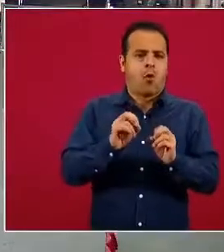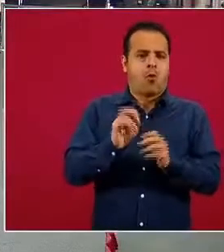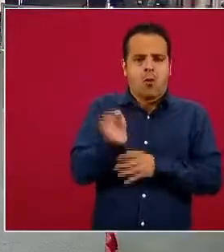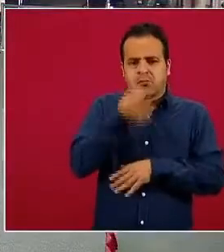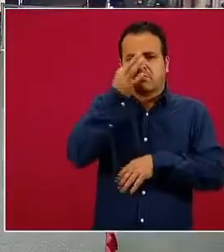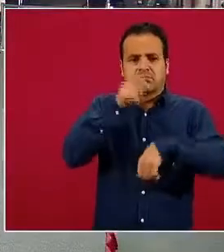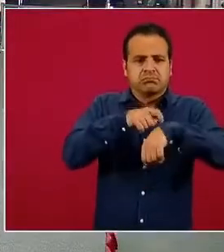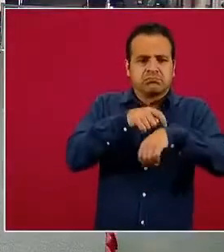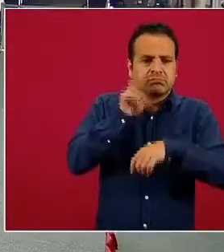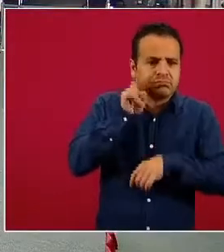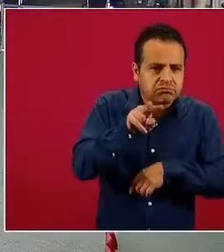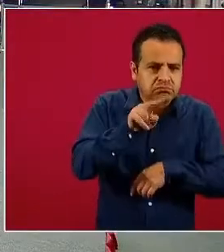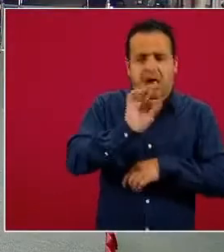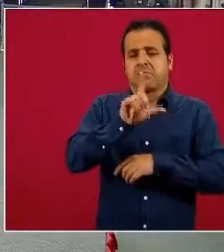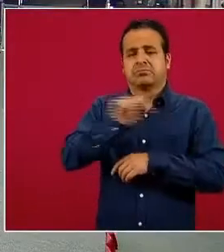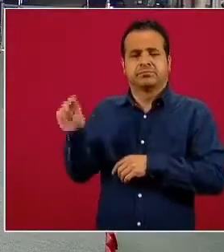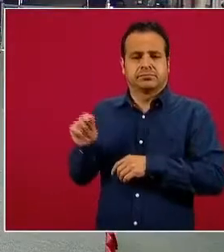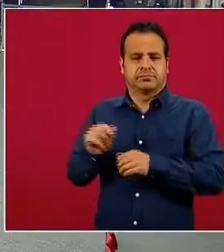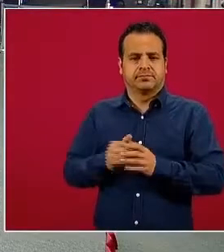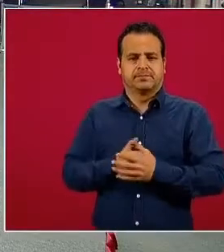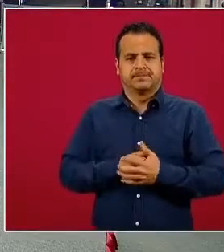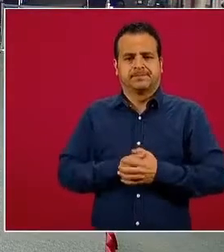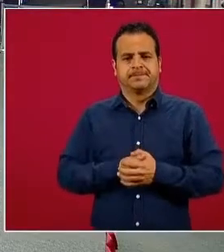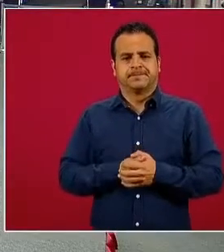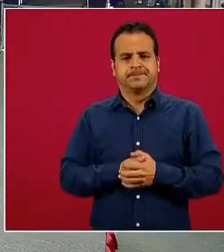gracias. Finalmente, Arturo Mendoza,